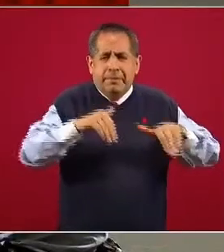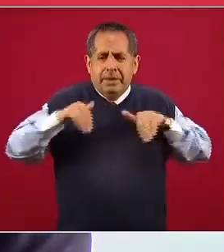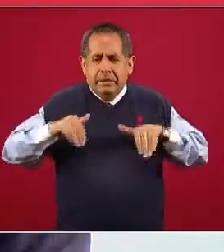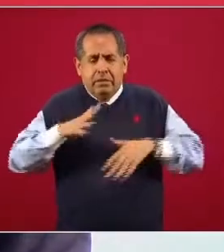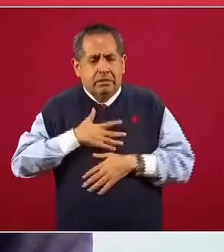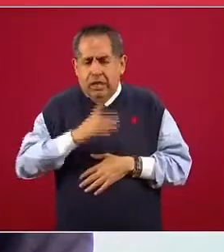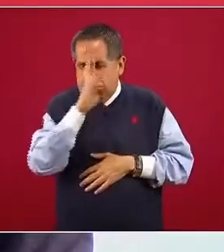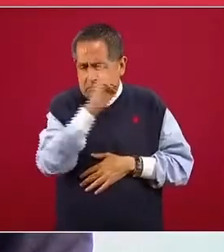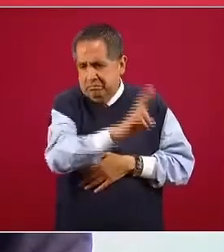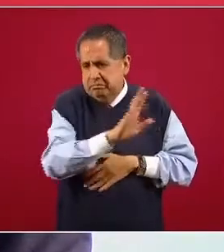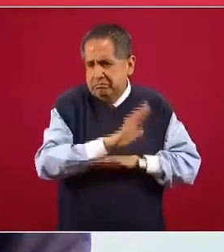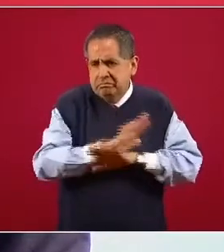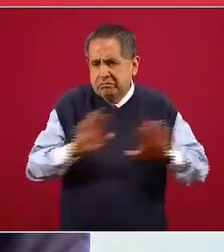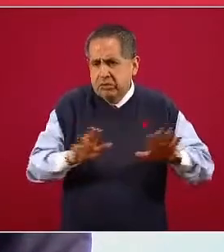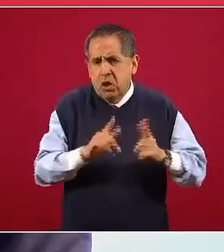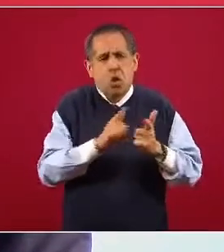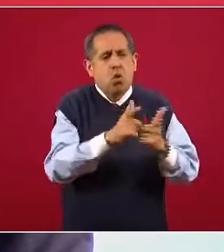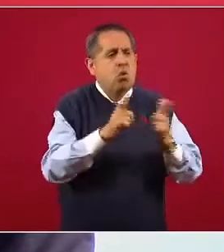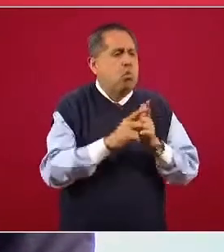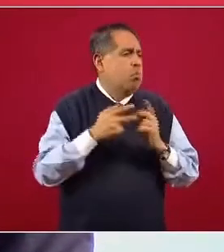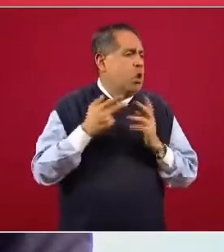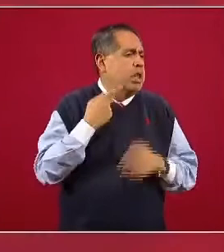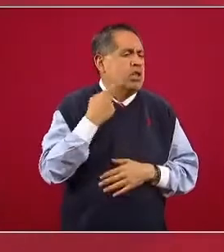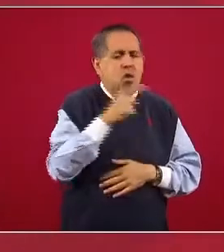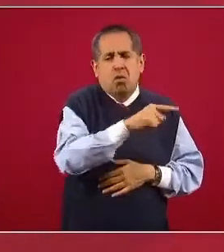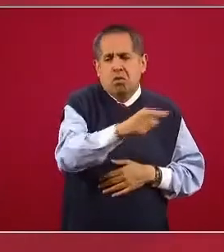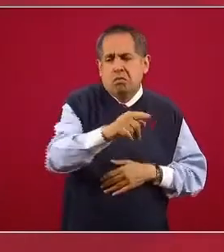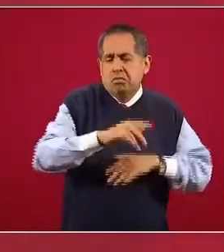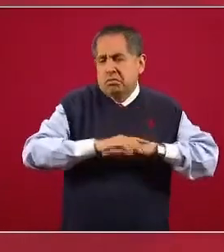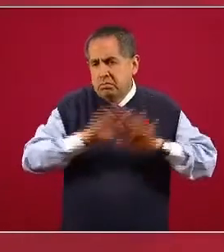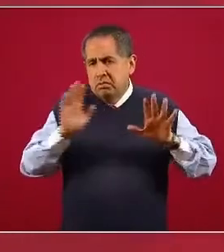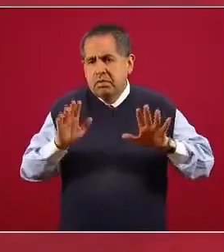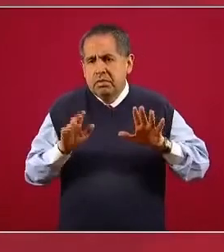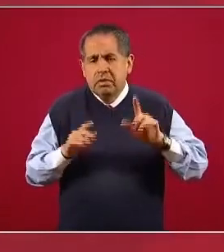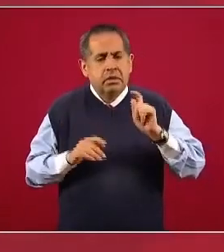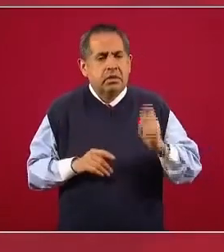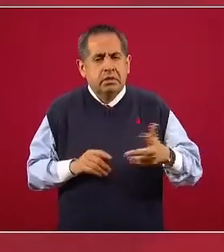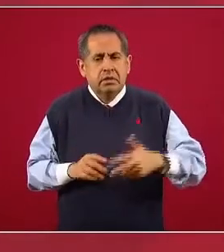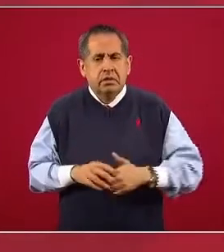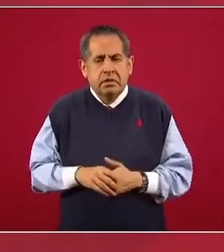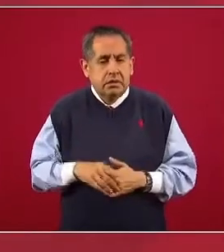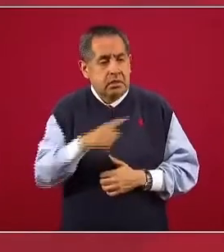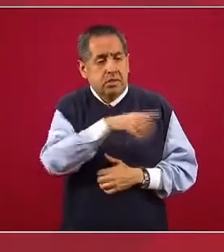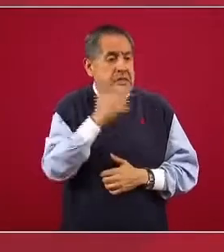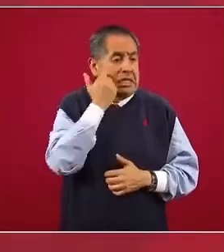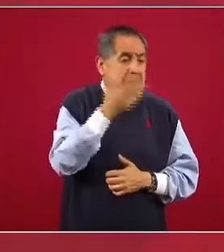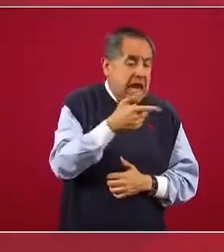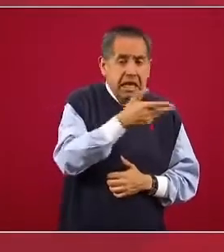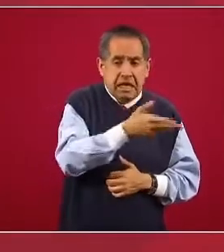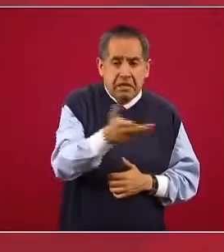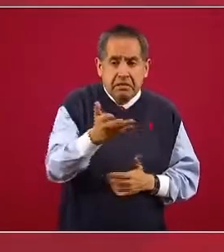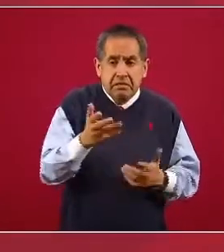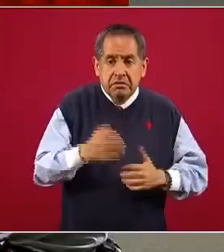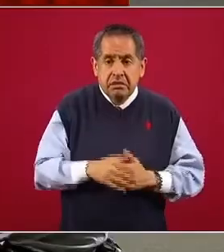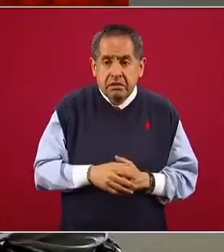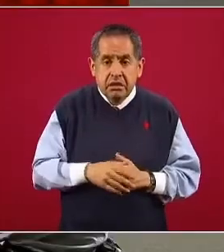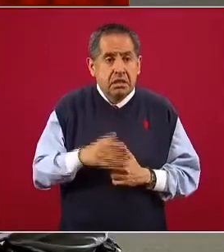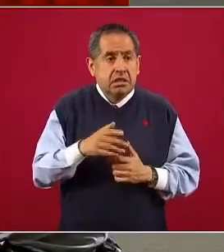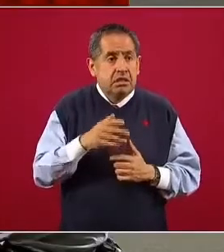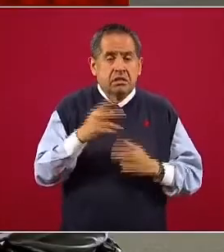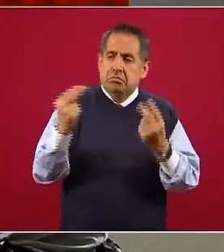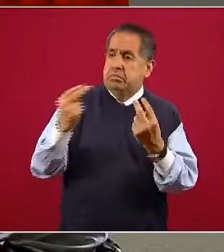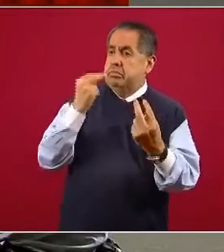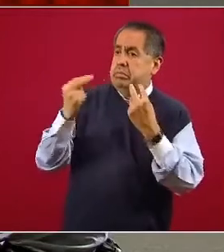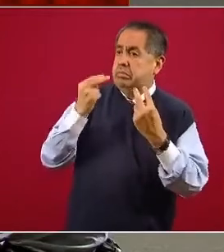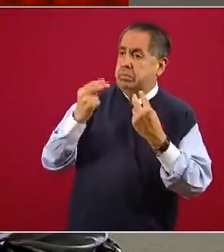debe respetar cualquier partido político que tenga deseos de ser